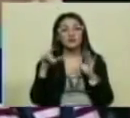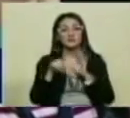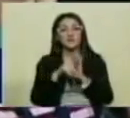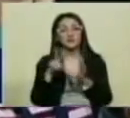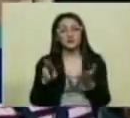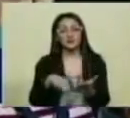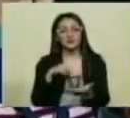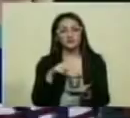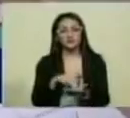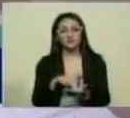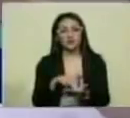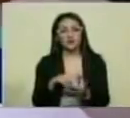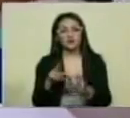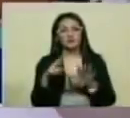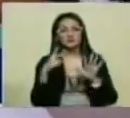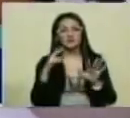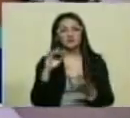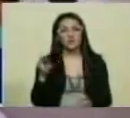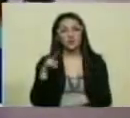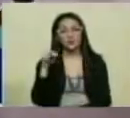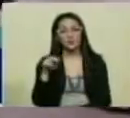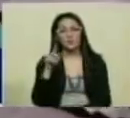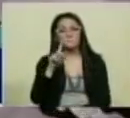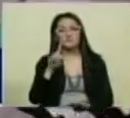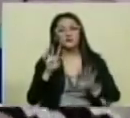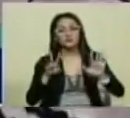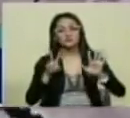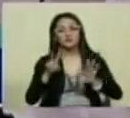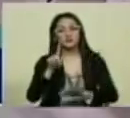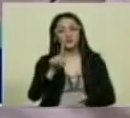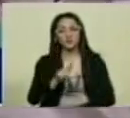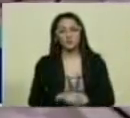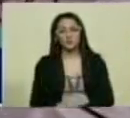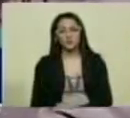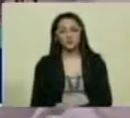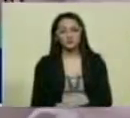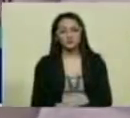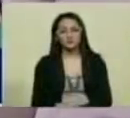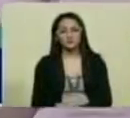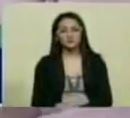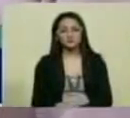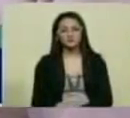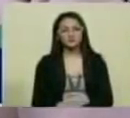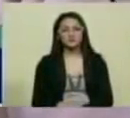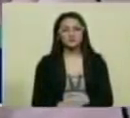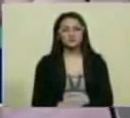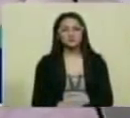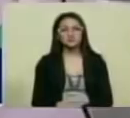Nacionales del 17 de junio de 1971. Considerando que